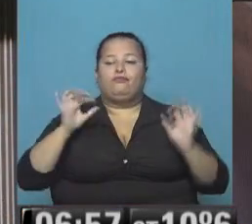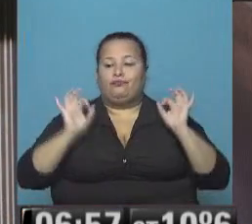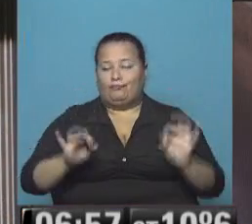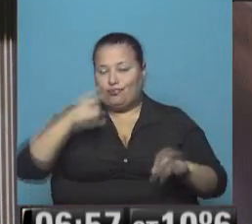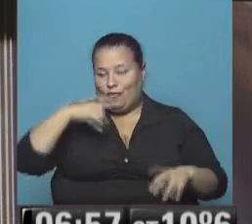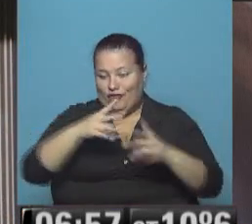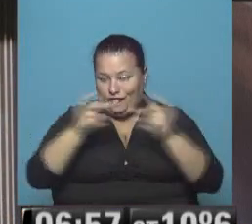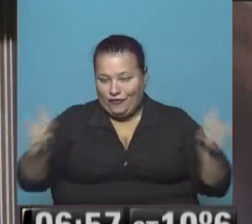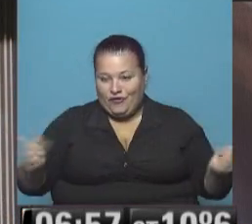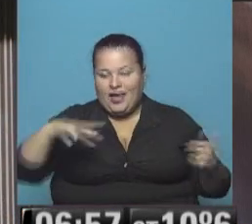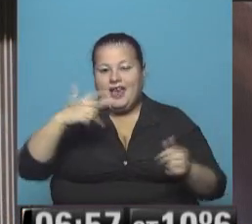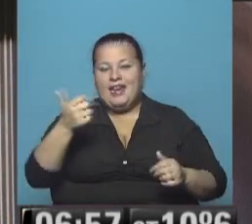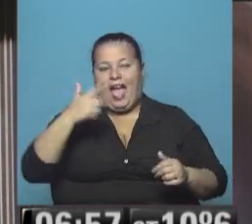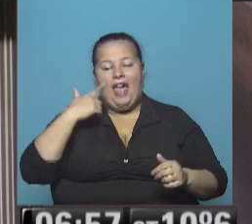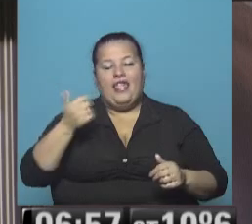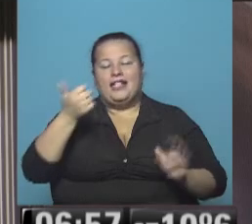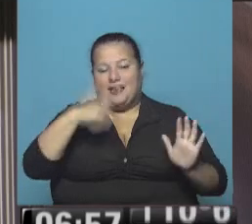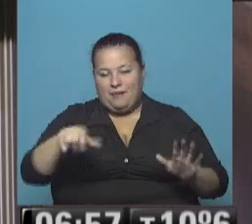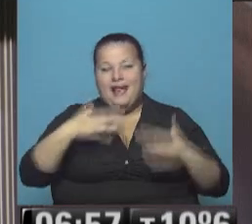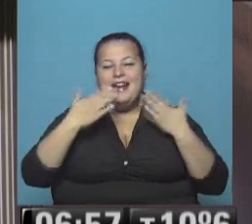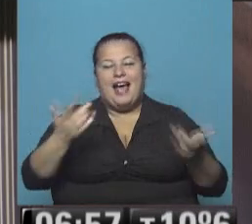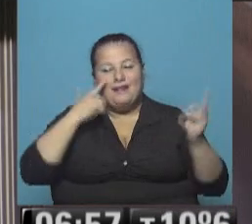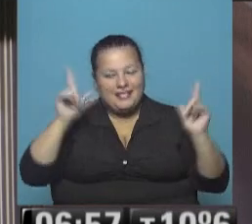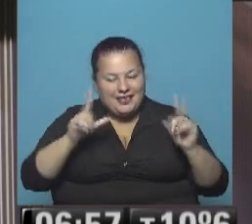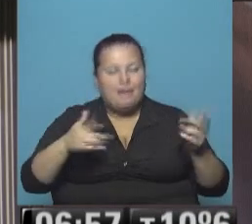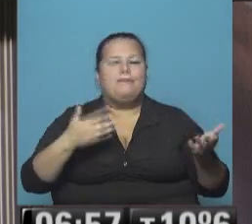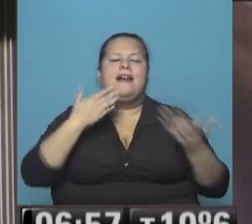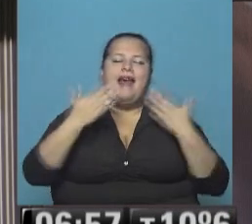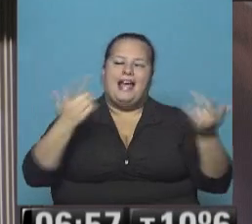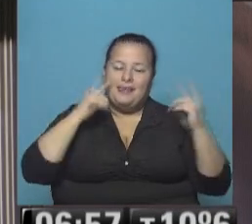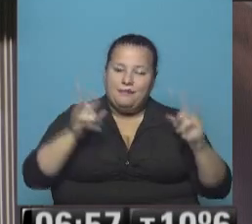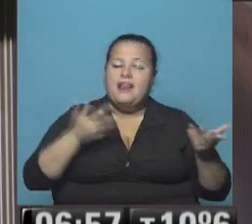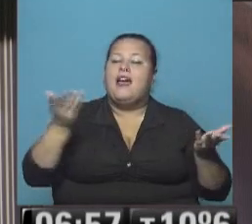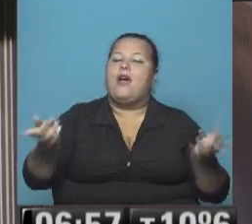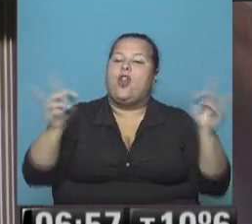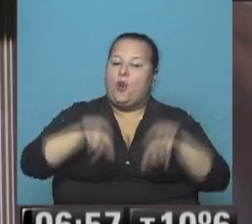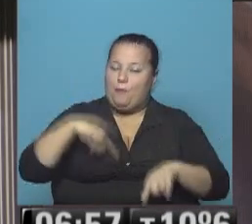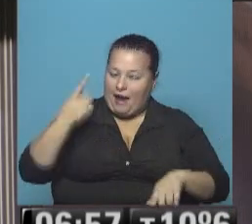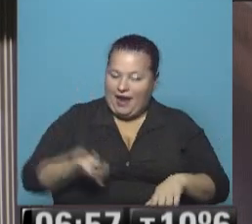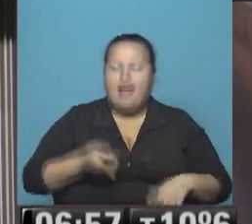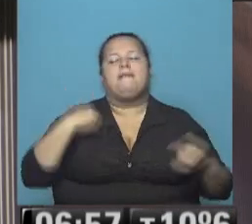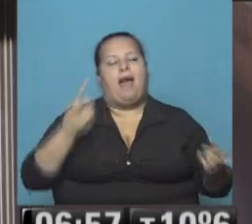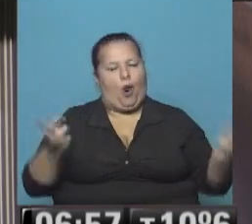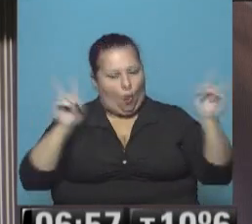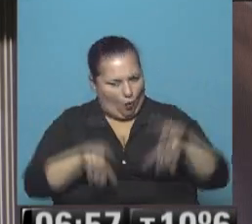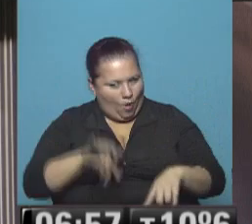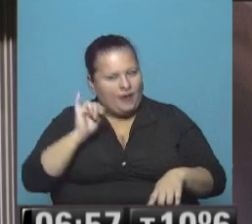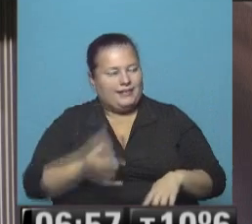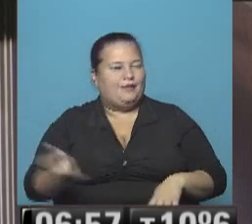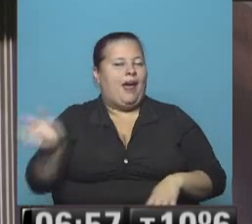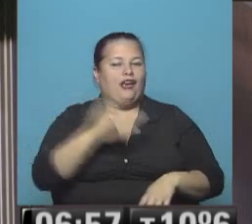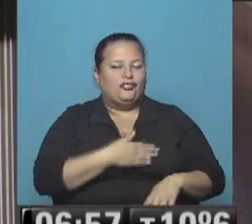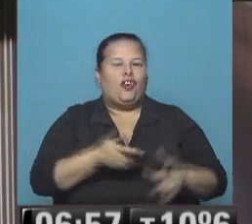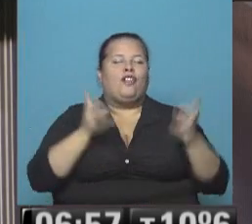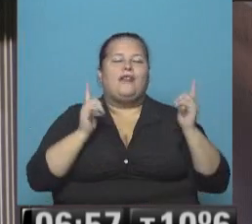punto final a nadie a 630 gracias por su civilidad gracias por acompañarnos karim nos recostamos mañana nos reencontramos mañana para todos ustedes